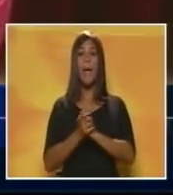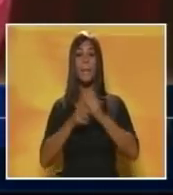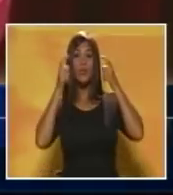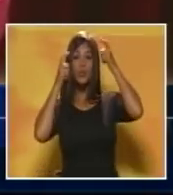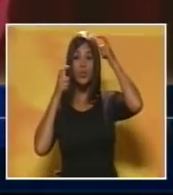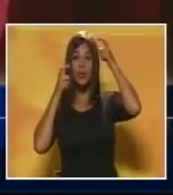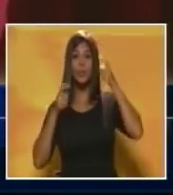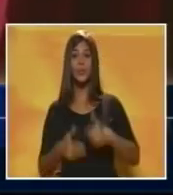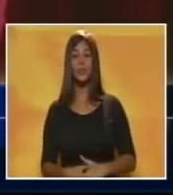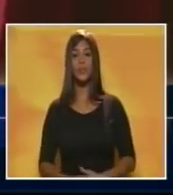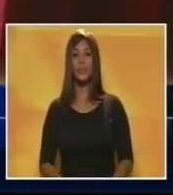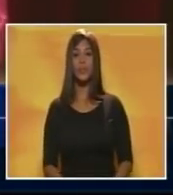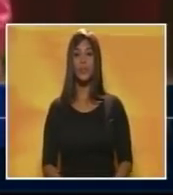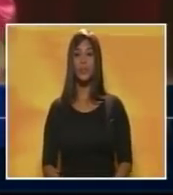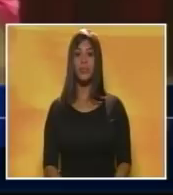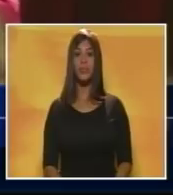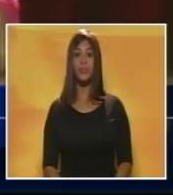Chávez.